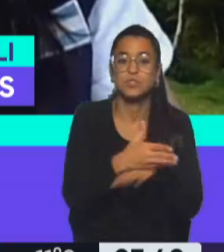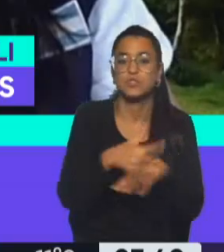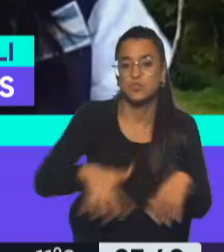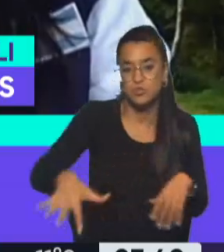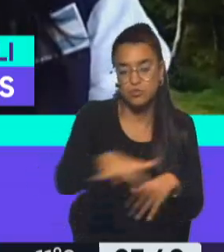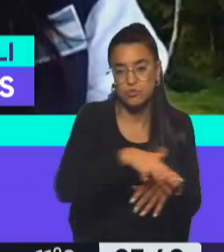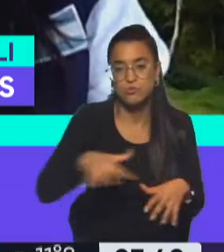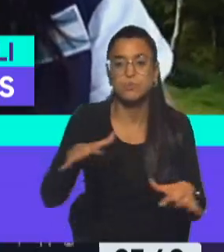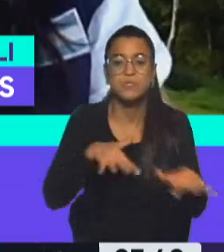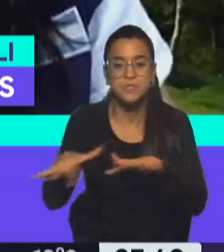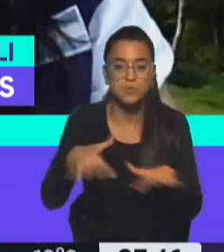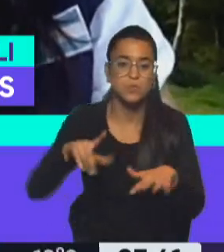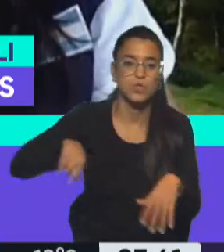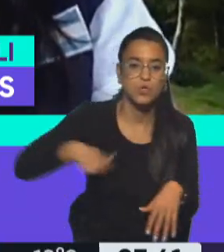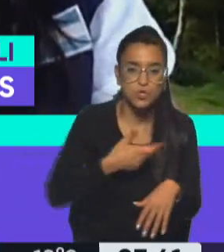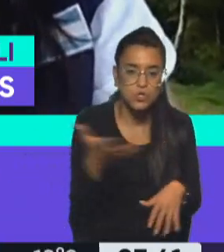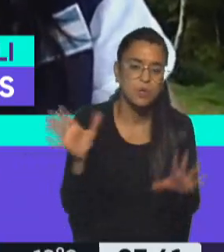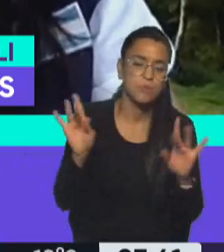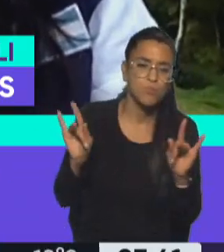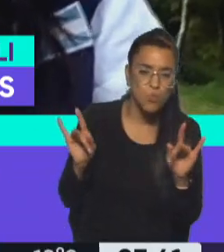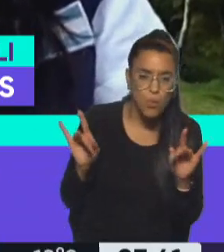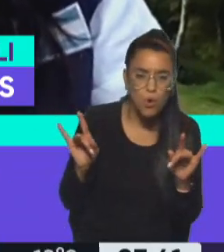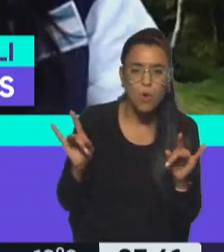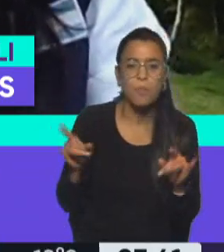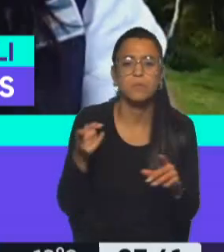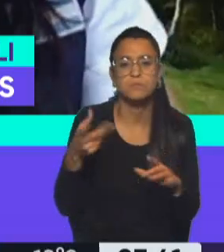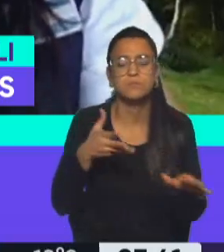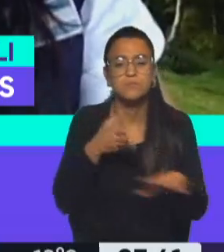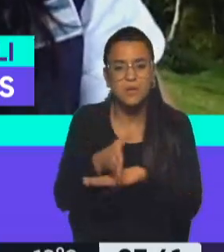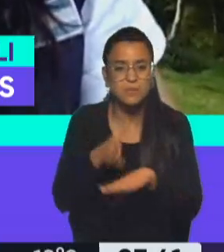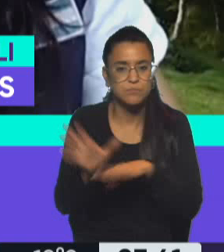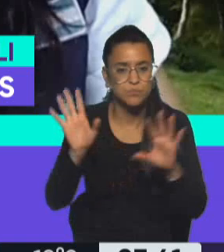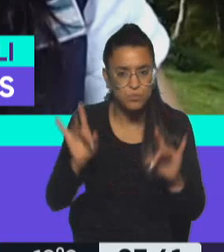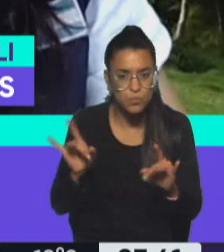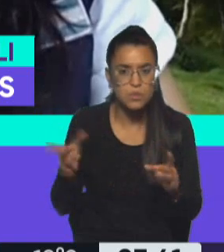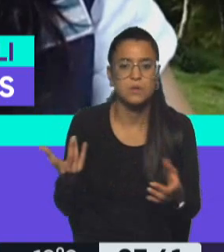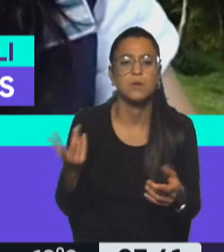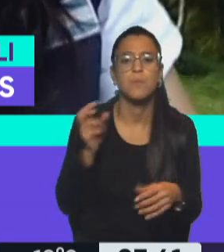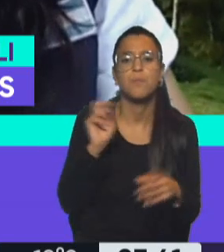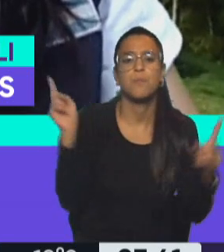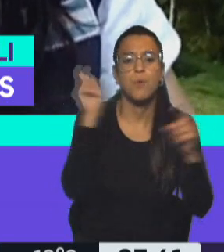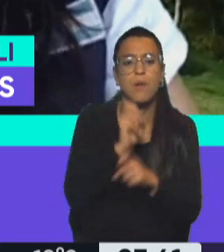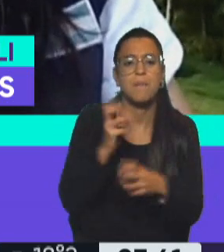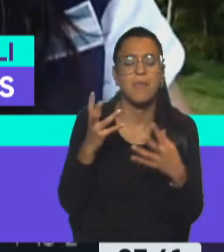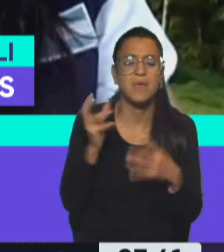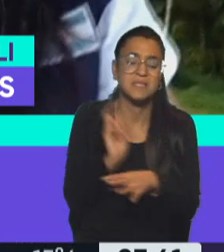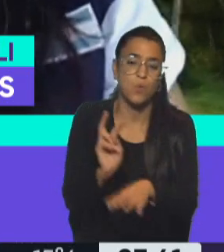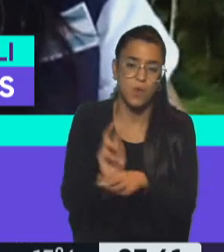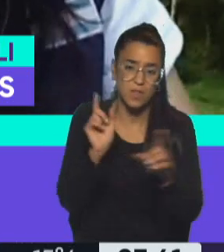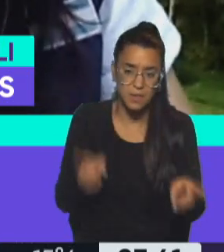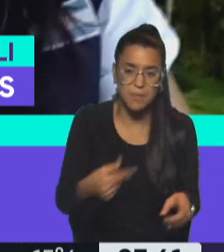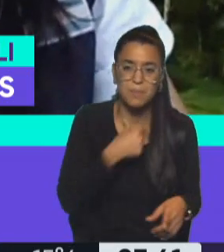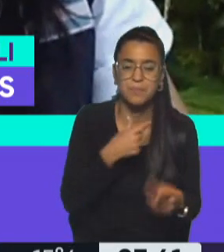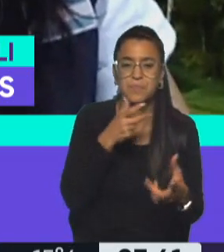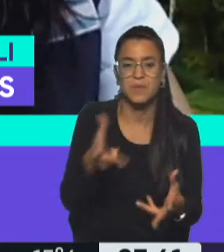epicentro, por la situación social muy compleja que vive el país, era un acceso muy difícil, con problemas de seguridad. Ahora, Marina, a eso quería referirme, ¿no?